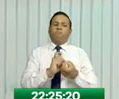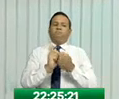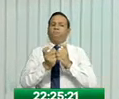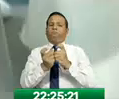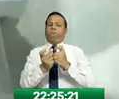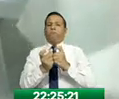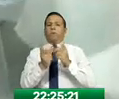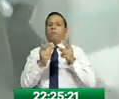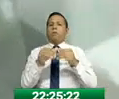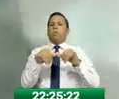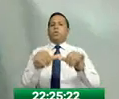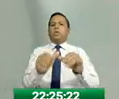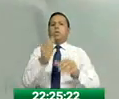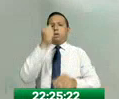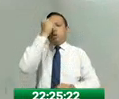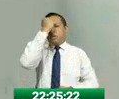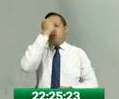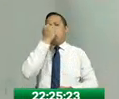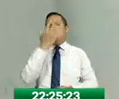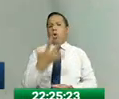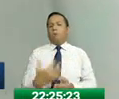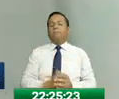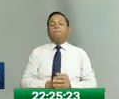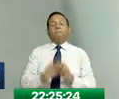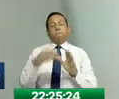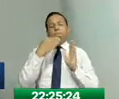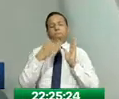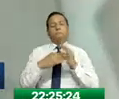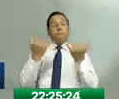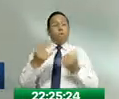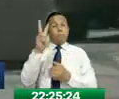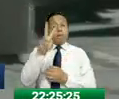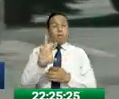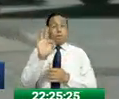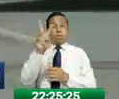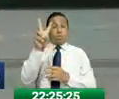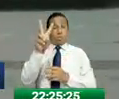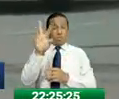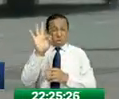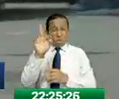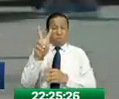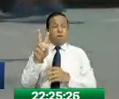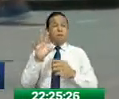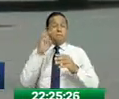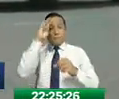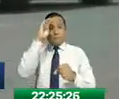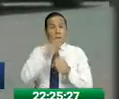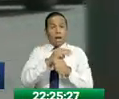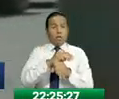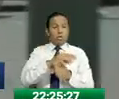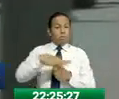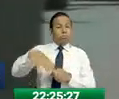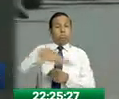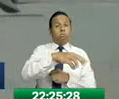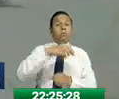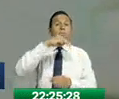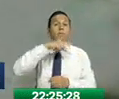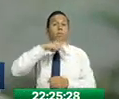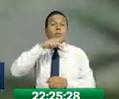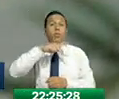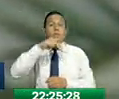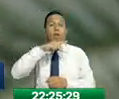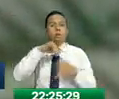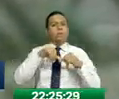casos confirmados de COVID-19, hasta este viernes 29 de mayo, el cantón Puerto Viejo de la provincia de Manabí seguirá en semáforo